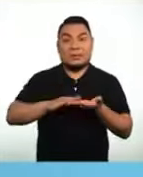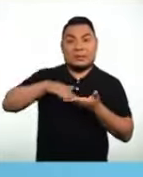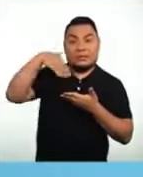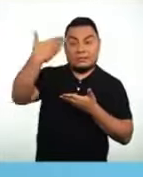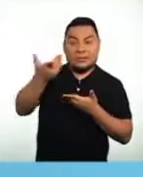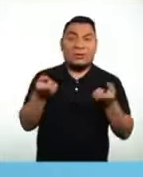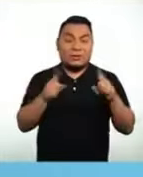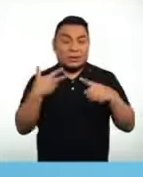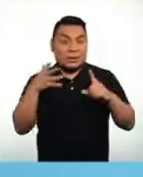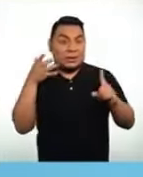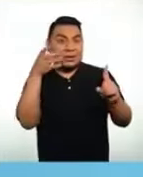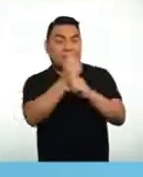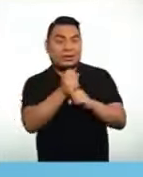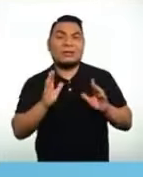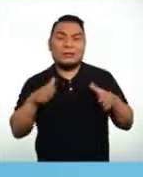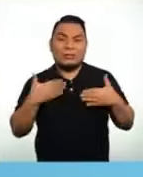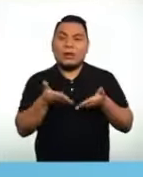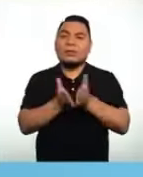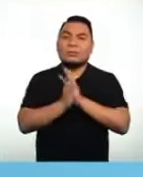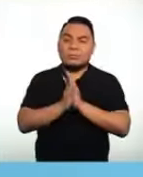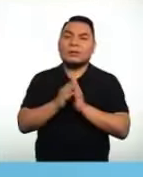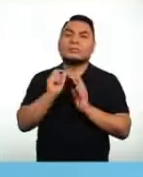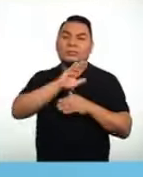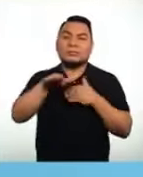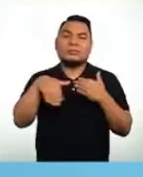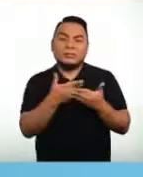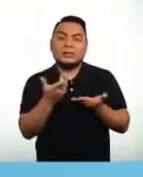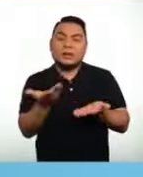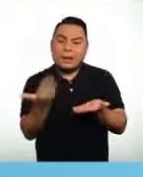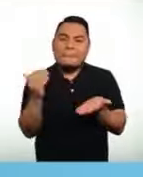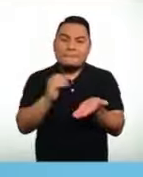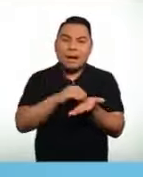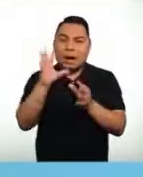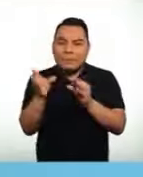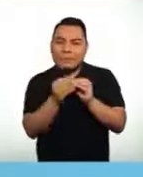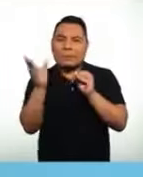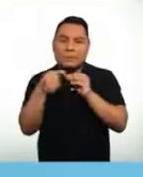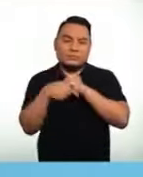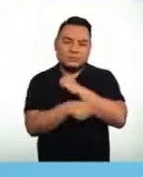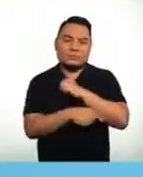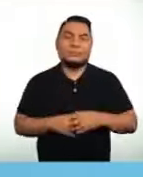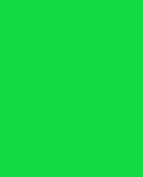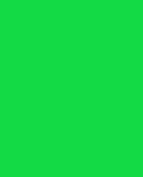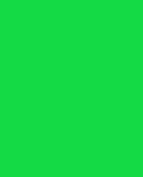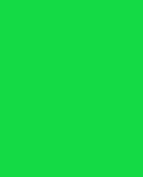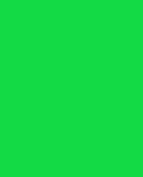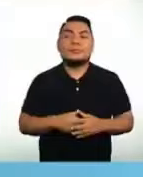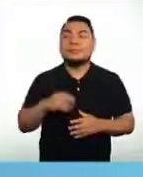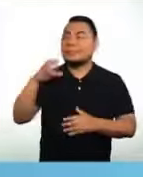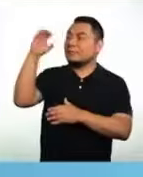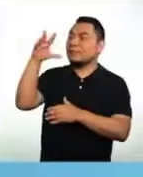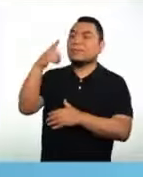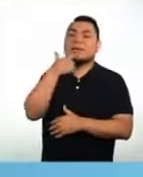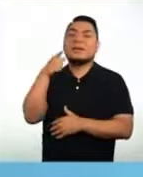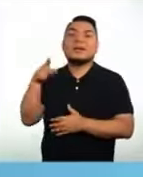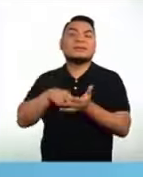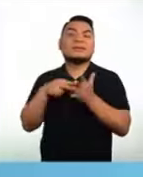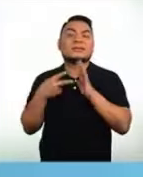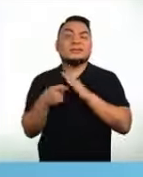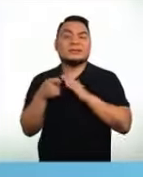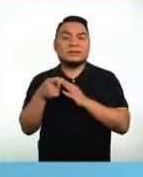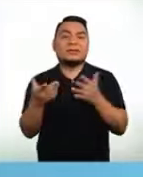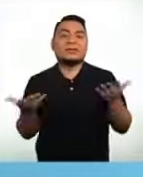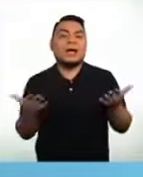sencillo y más adelante, cuando lo logre, le podrán pedir tareas cada vez más complejas. La luz